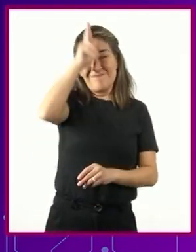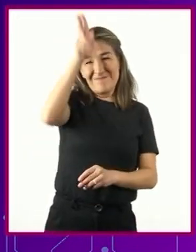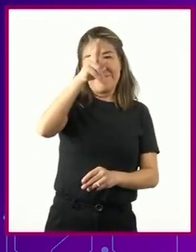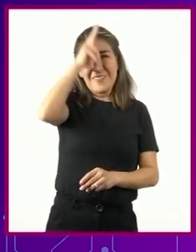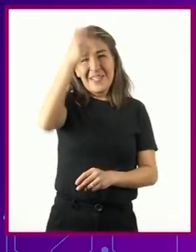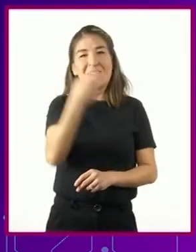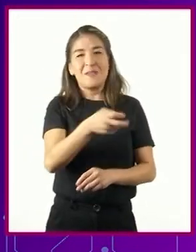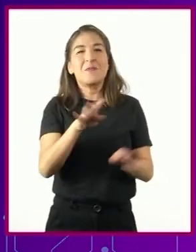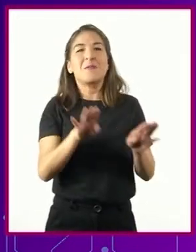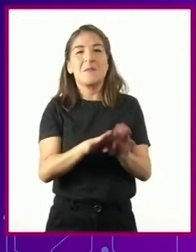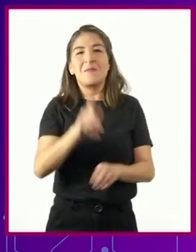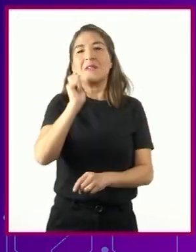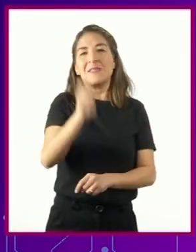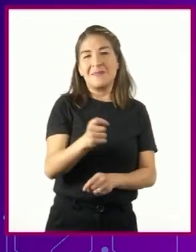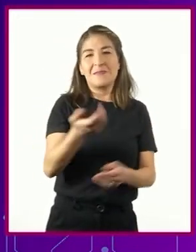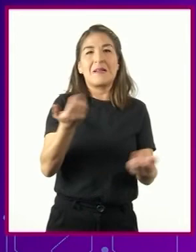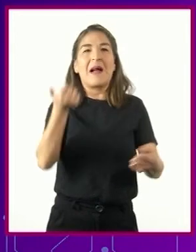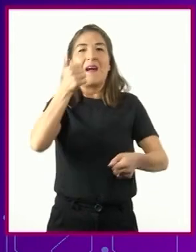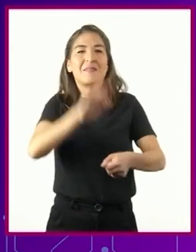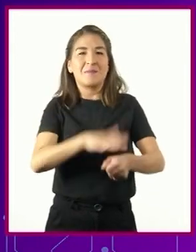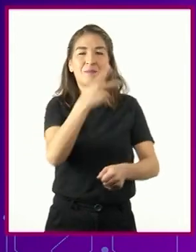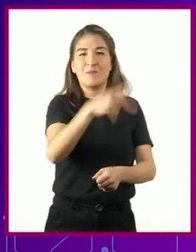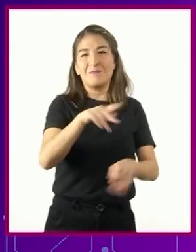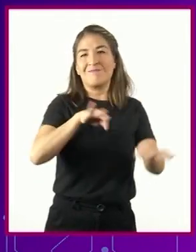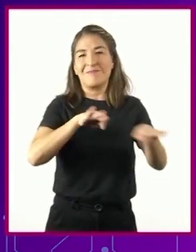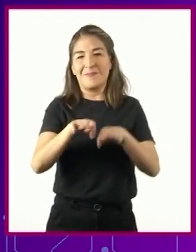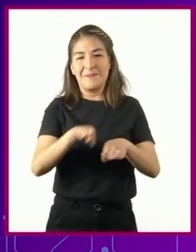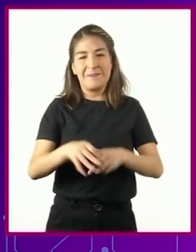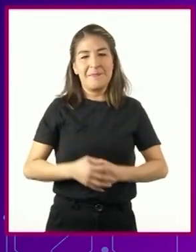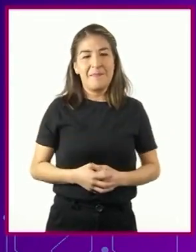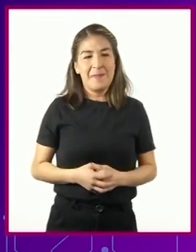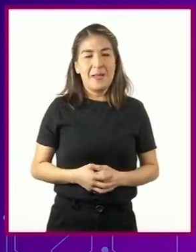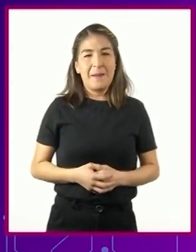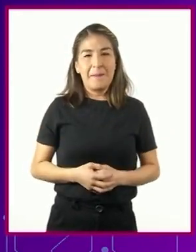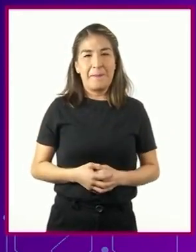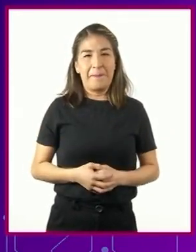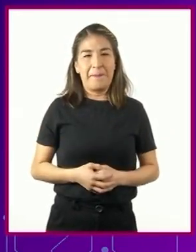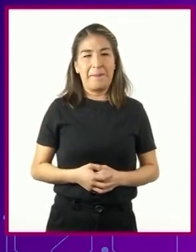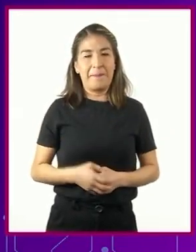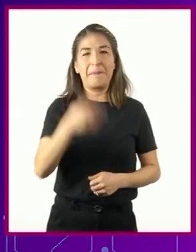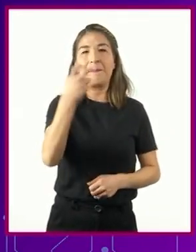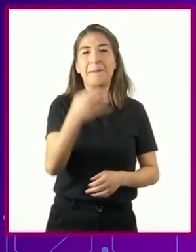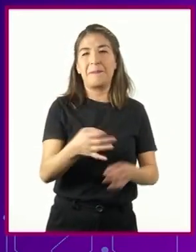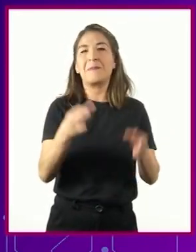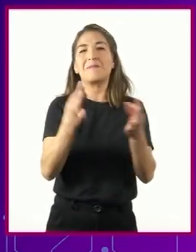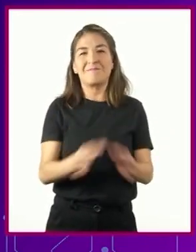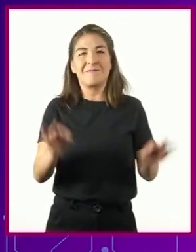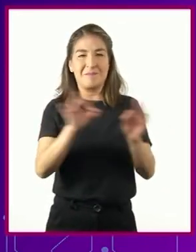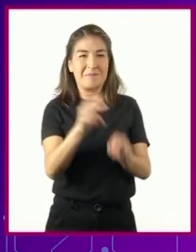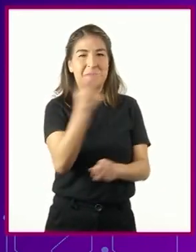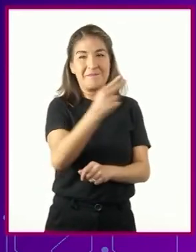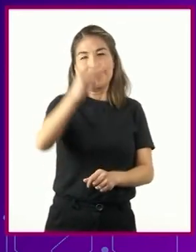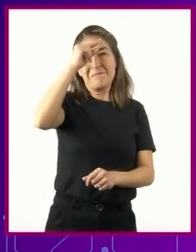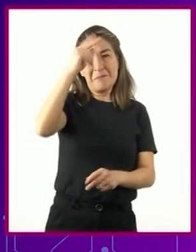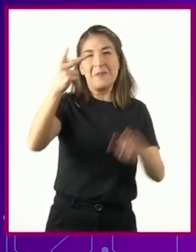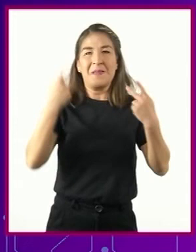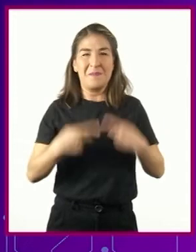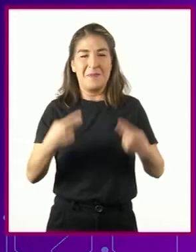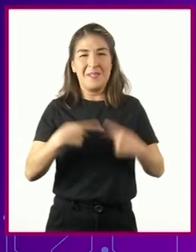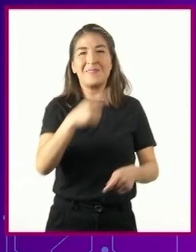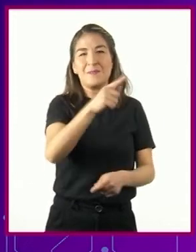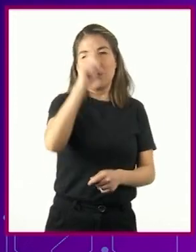por el aspecto puramente administrativo de los asuntos. Estas dos cualidades de dos destacados dirigentes del